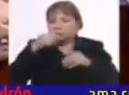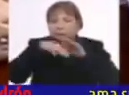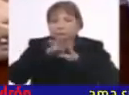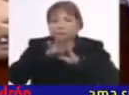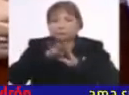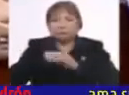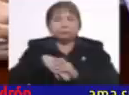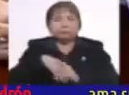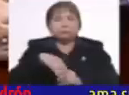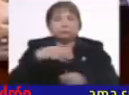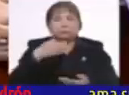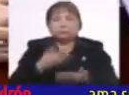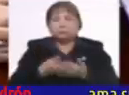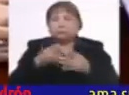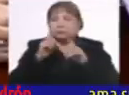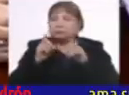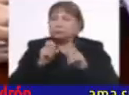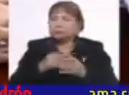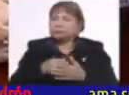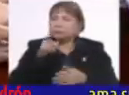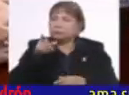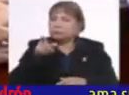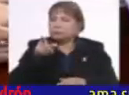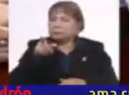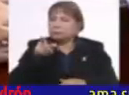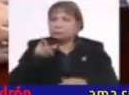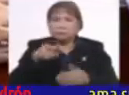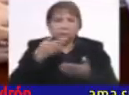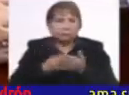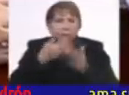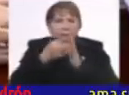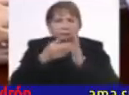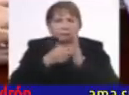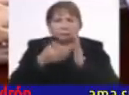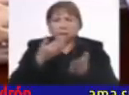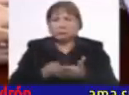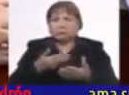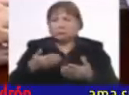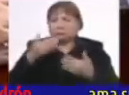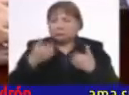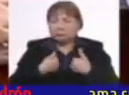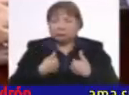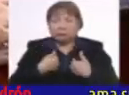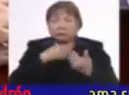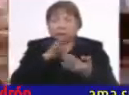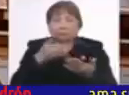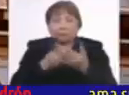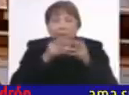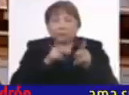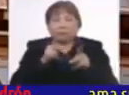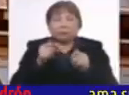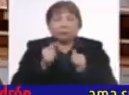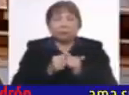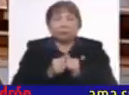usted entra le le preguntó usted le planteó el señor castillo que tiene todo un plan